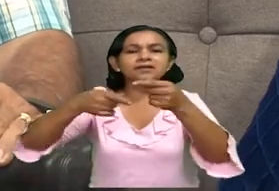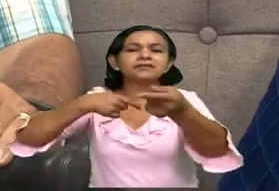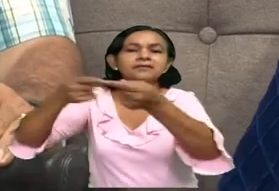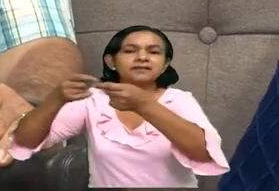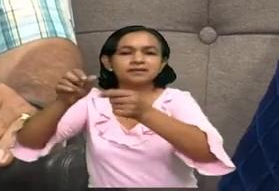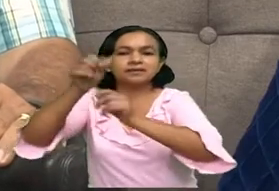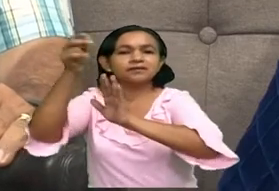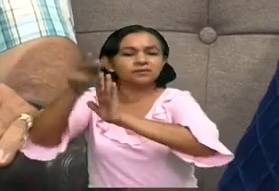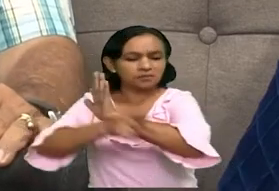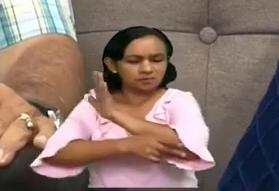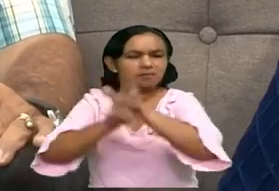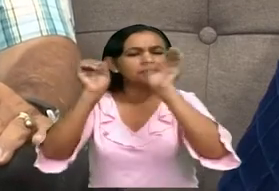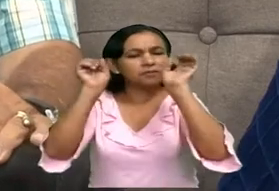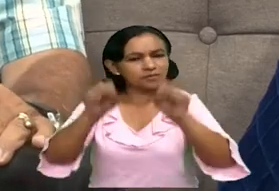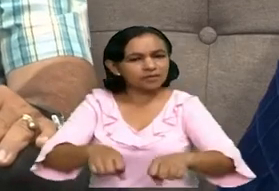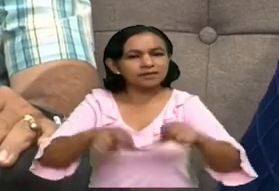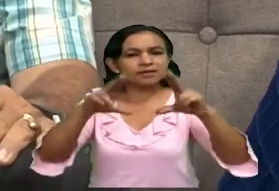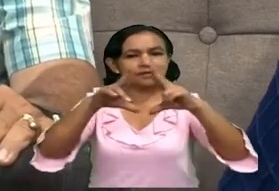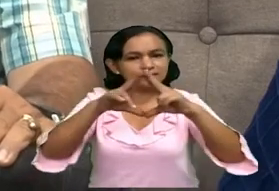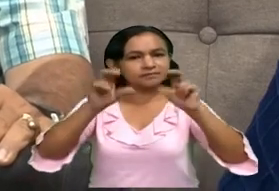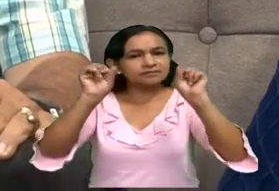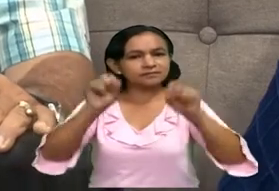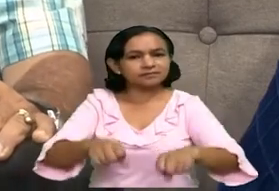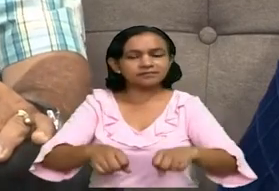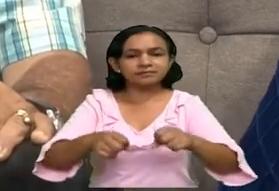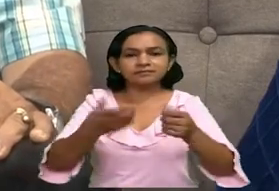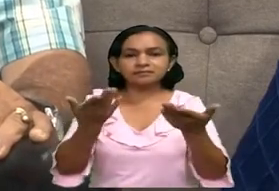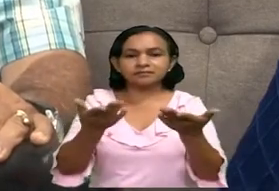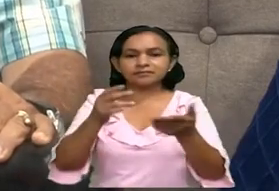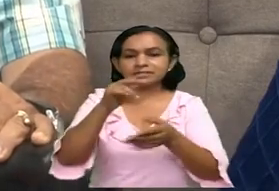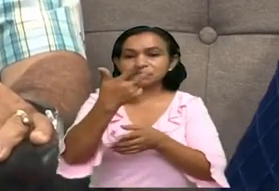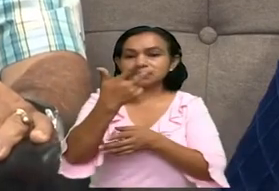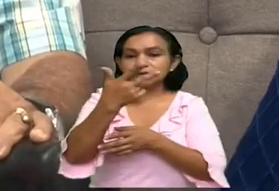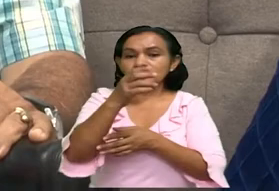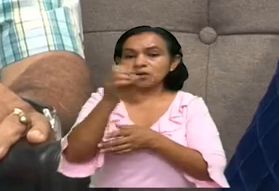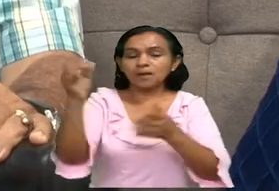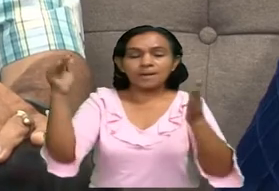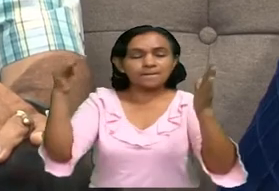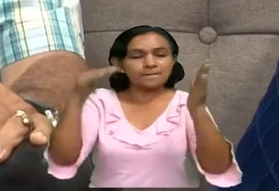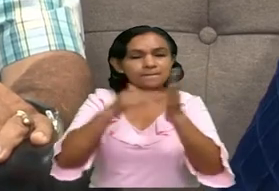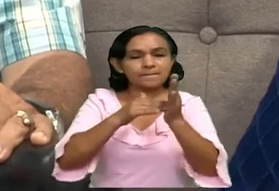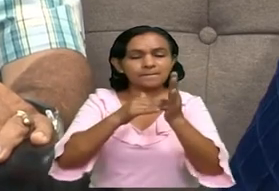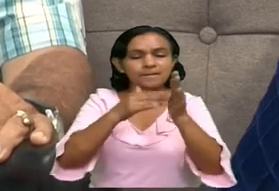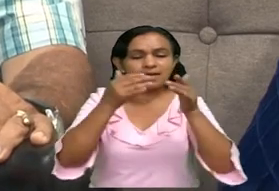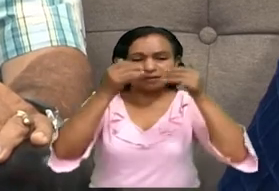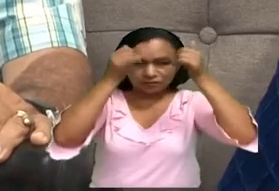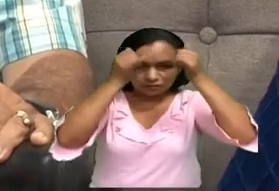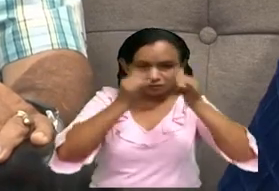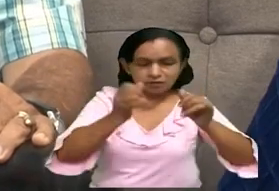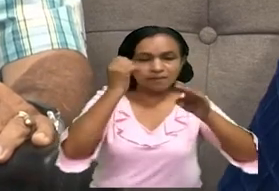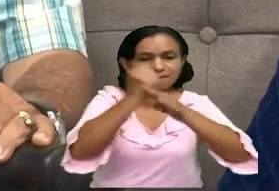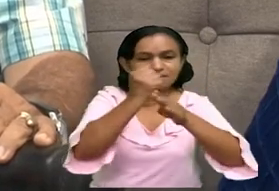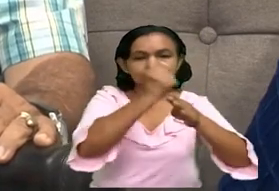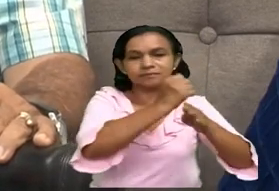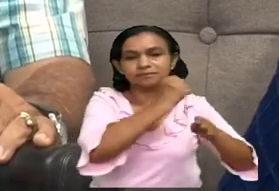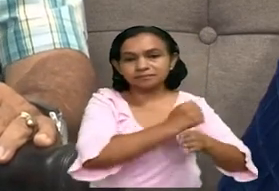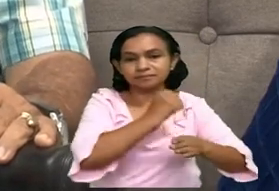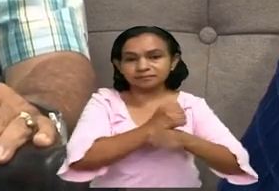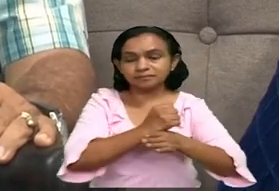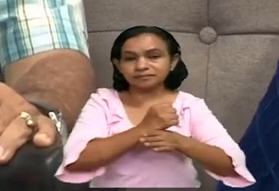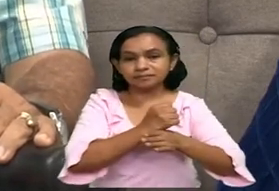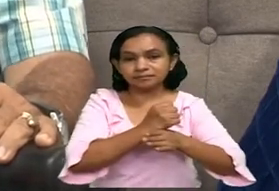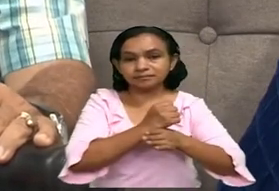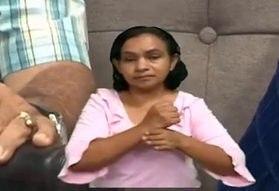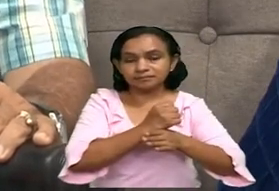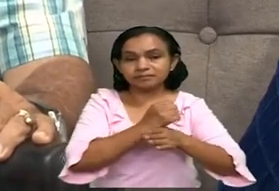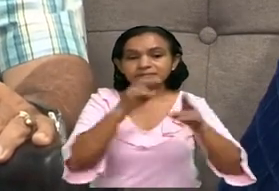carne todavía. Estamos hablando de un sacrificio de 800.000 cabezas de ganado, que da para darle carne